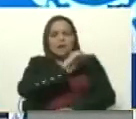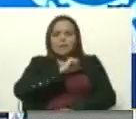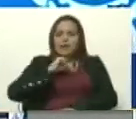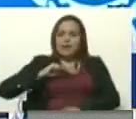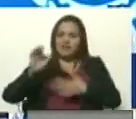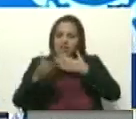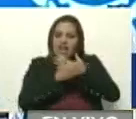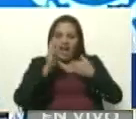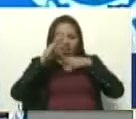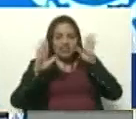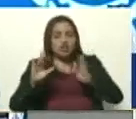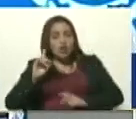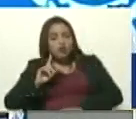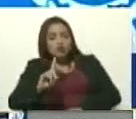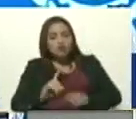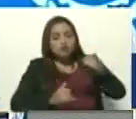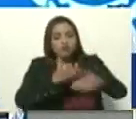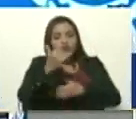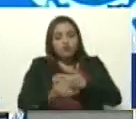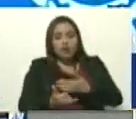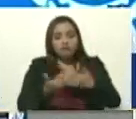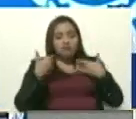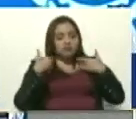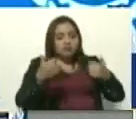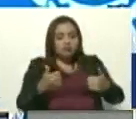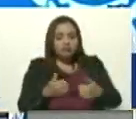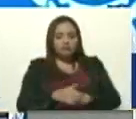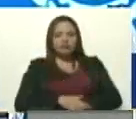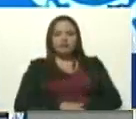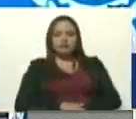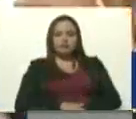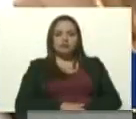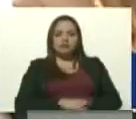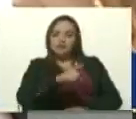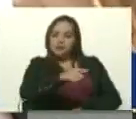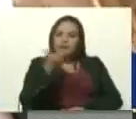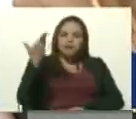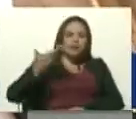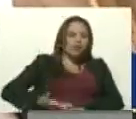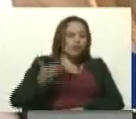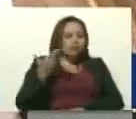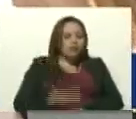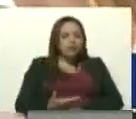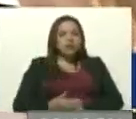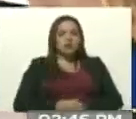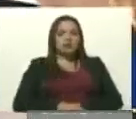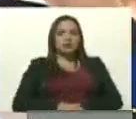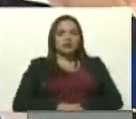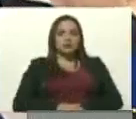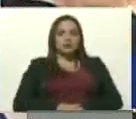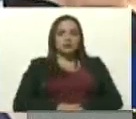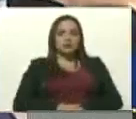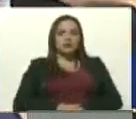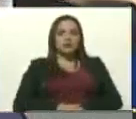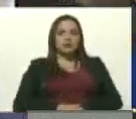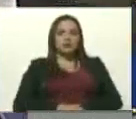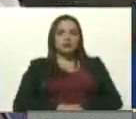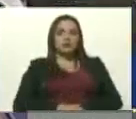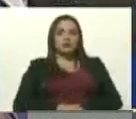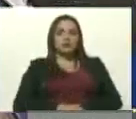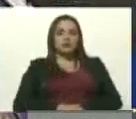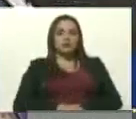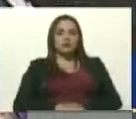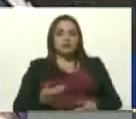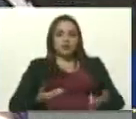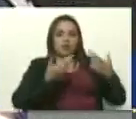para atender un solo programa de salud. Yo creo que eso forma también parte, distinguida representación